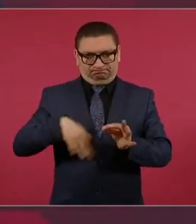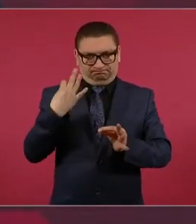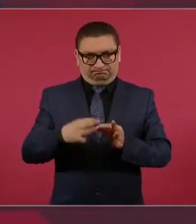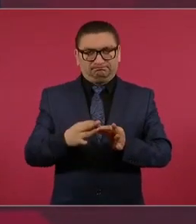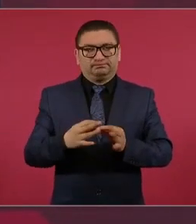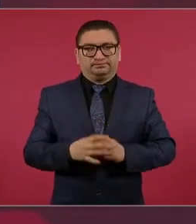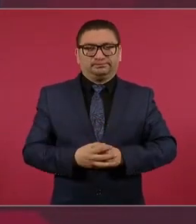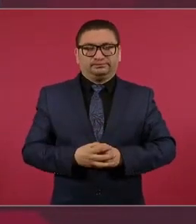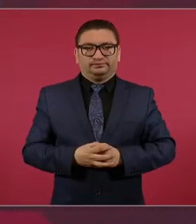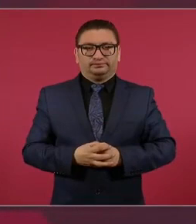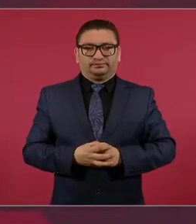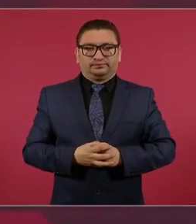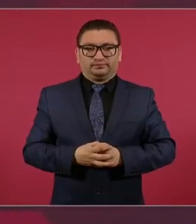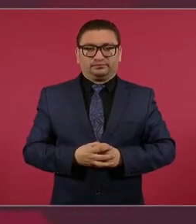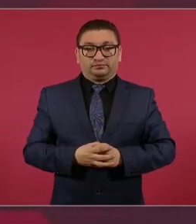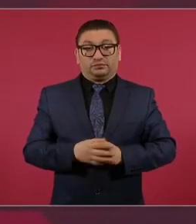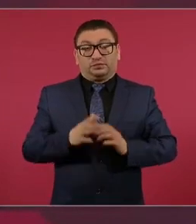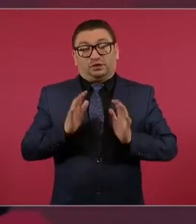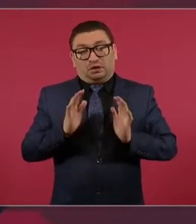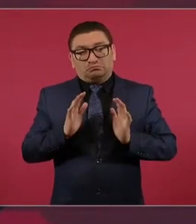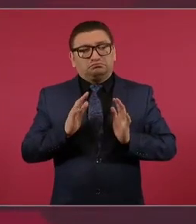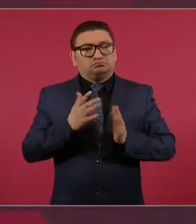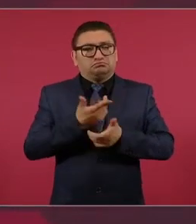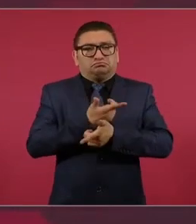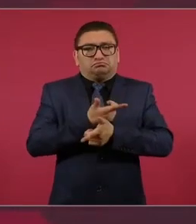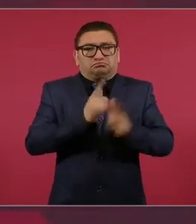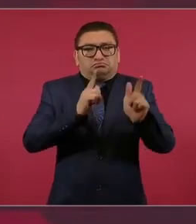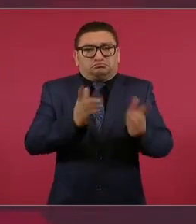social y es libertad